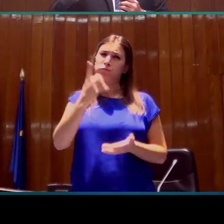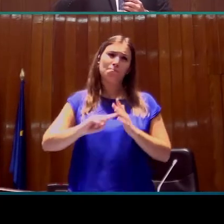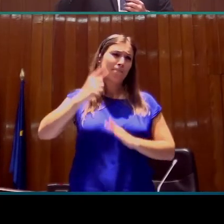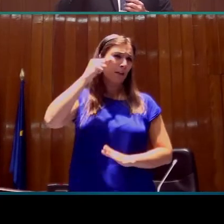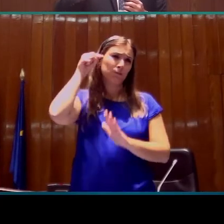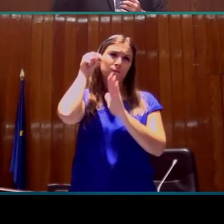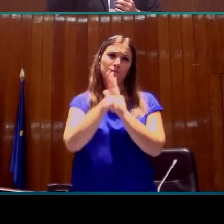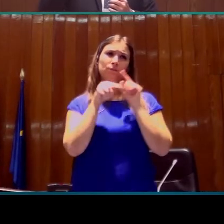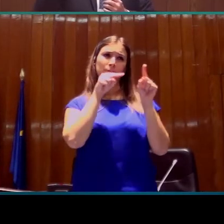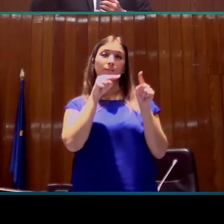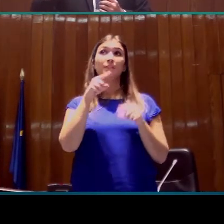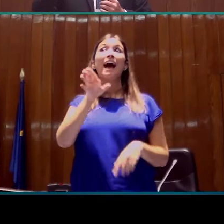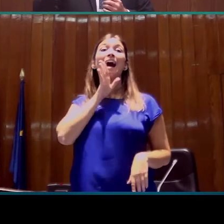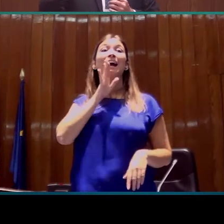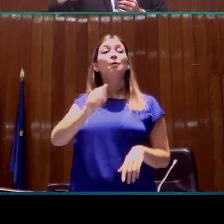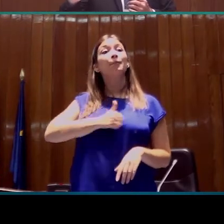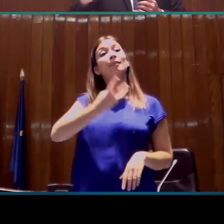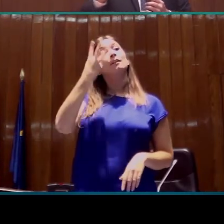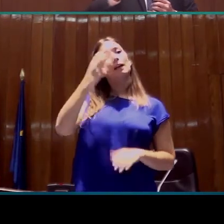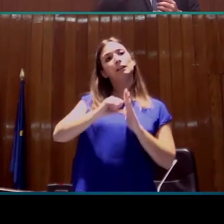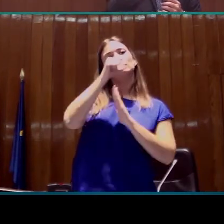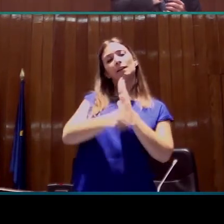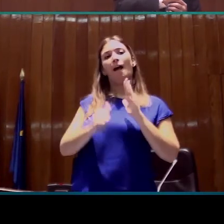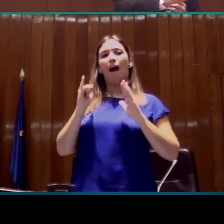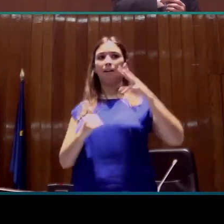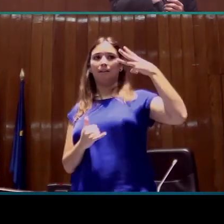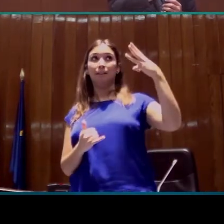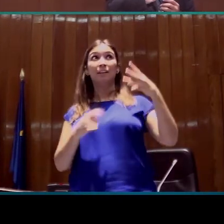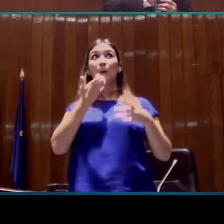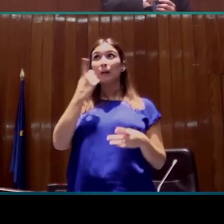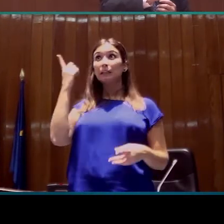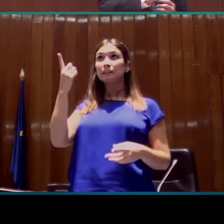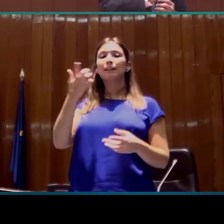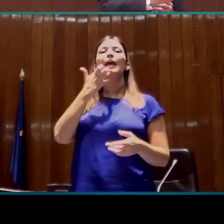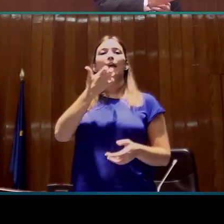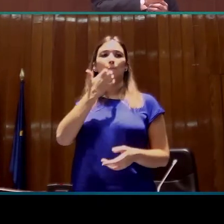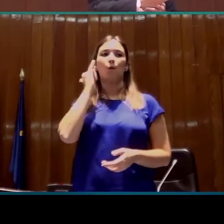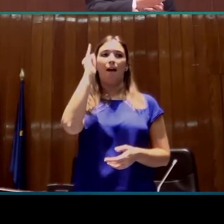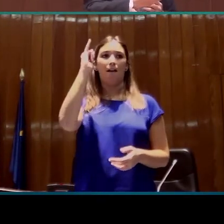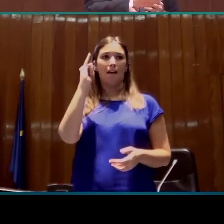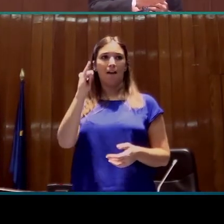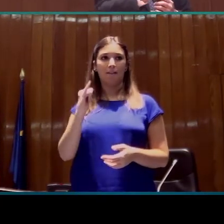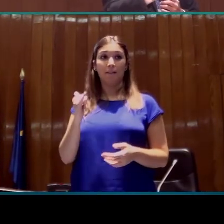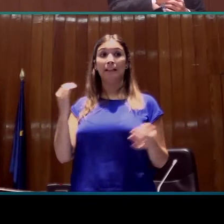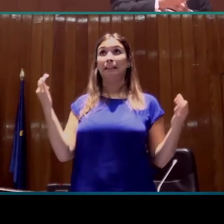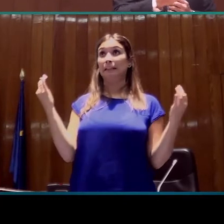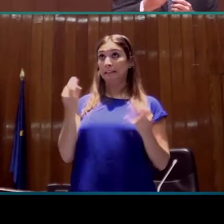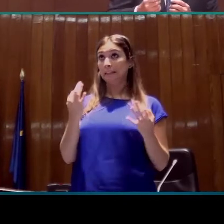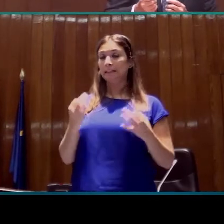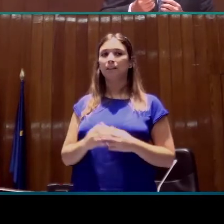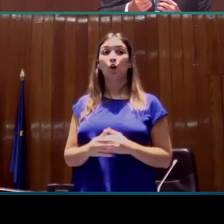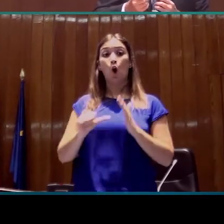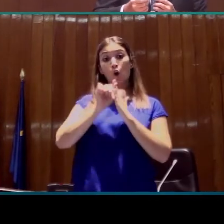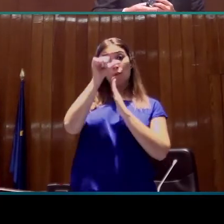tenemos estos 3 parámetros configuracionales con ejemplos contrastivos. Simplemente cambiando